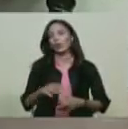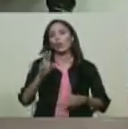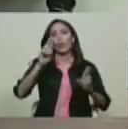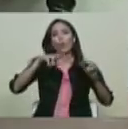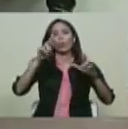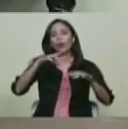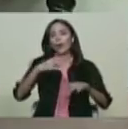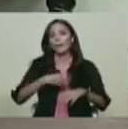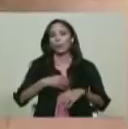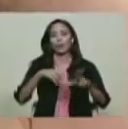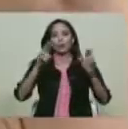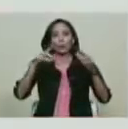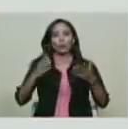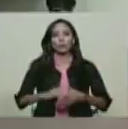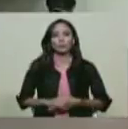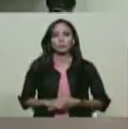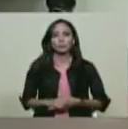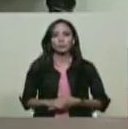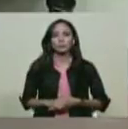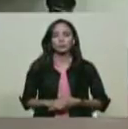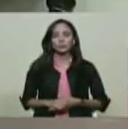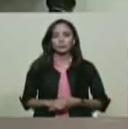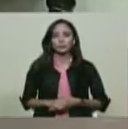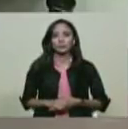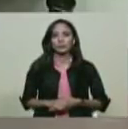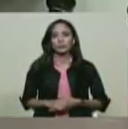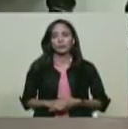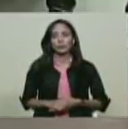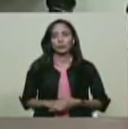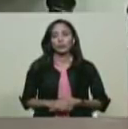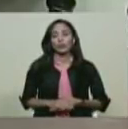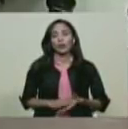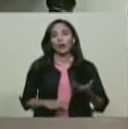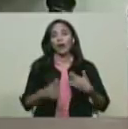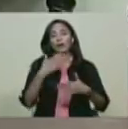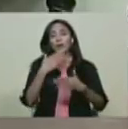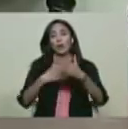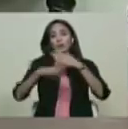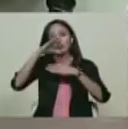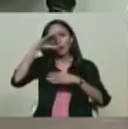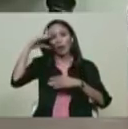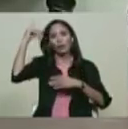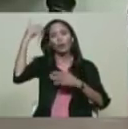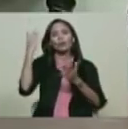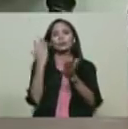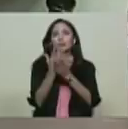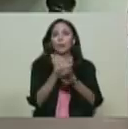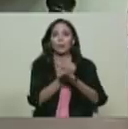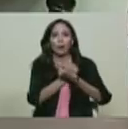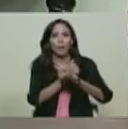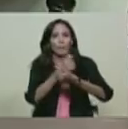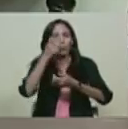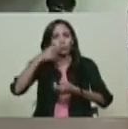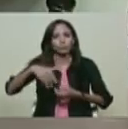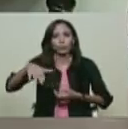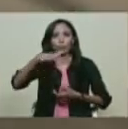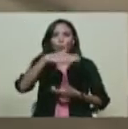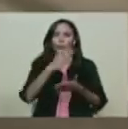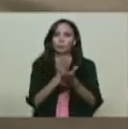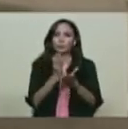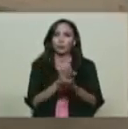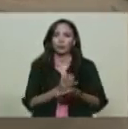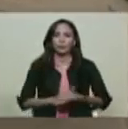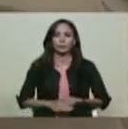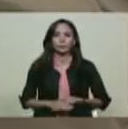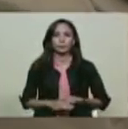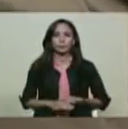Así que bendito día en que nosotros protegemos, abrazamos a nuestro pueblo, no dejamos huérfano